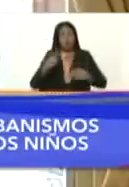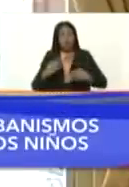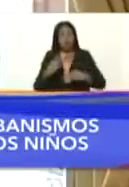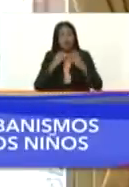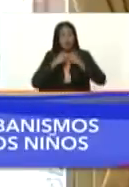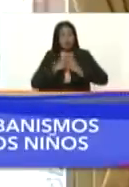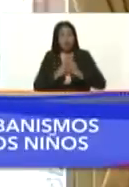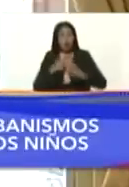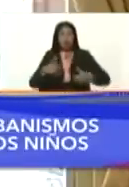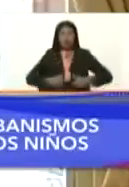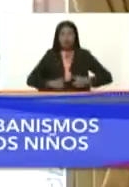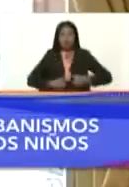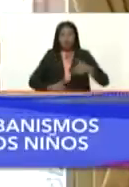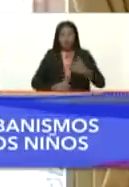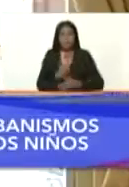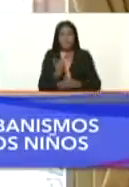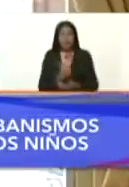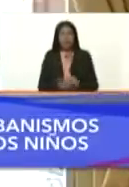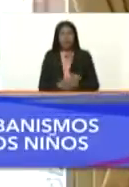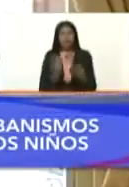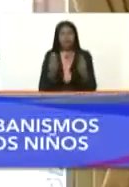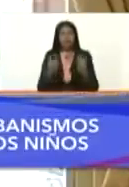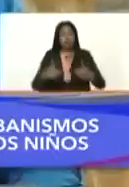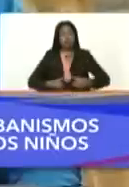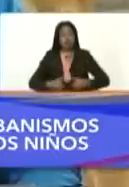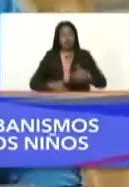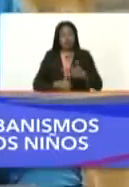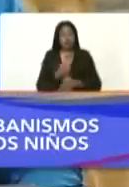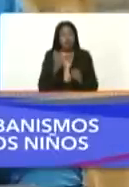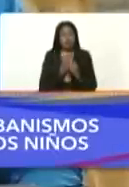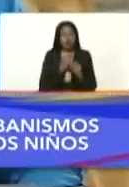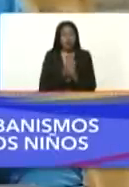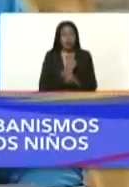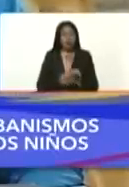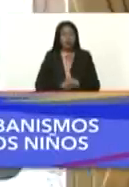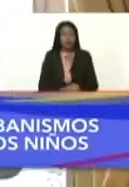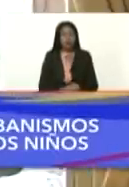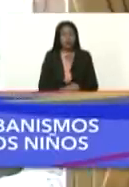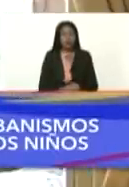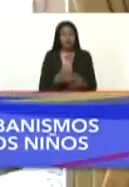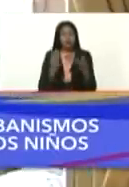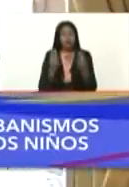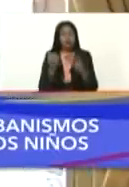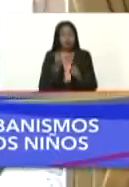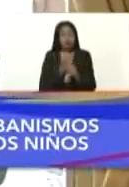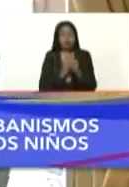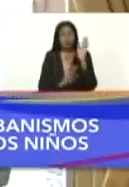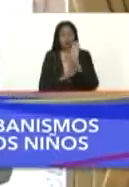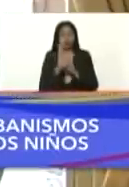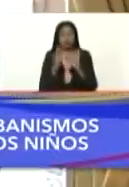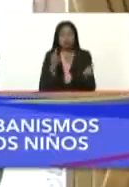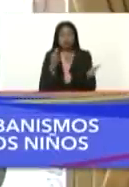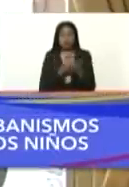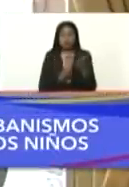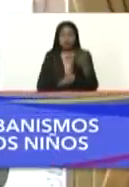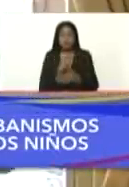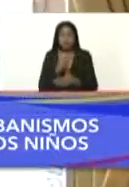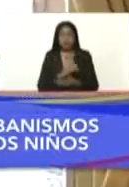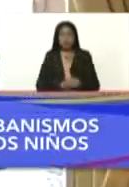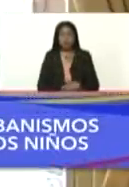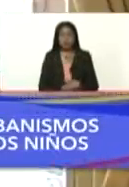empeño eso sí eso implica mucho empeño trabajo mucho trabajo aumentar los presupuestos